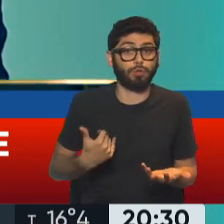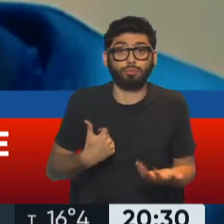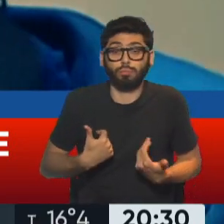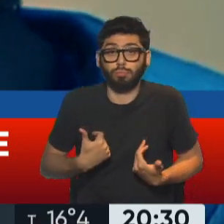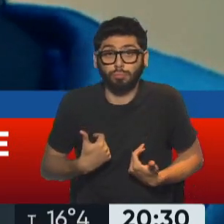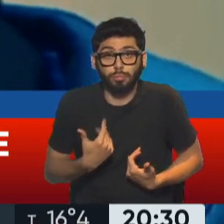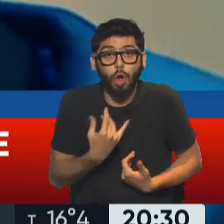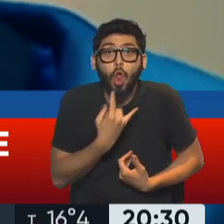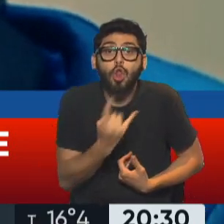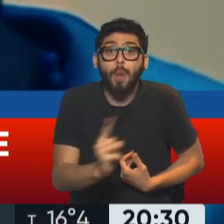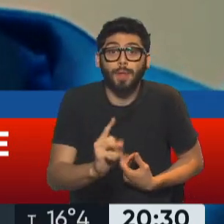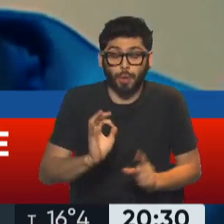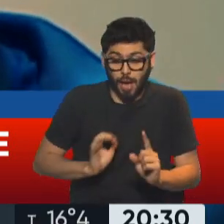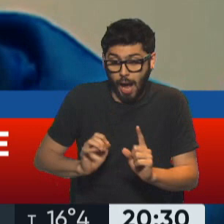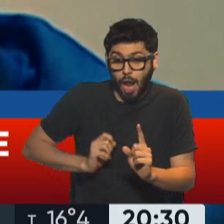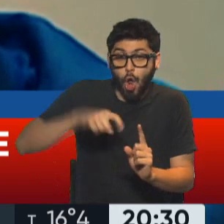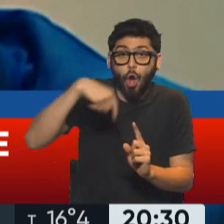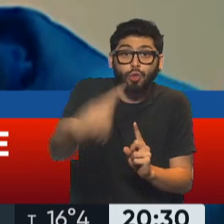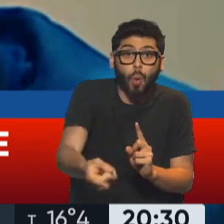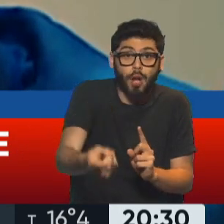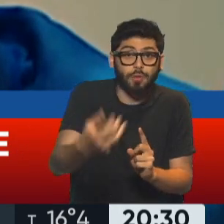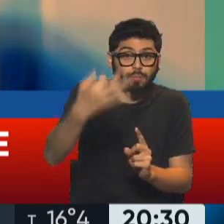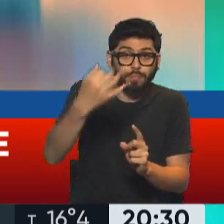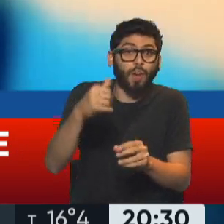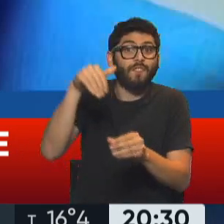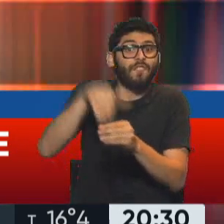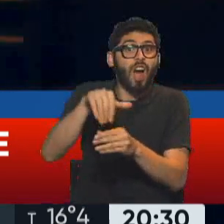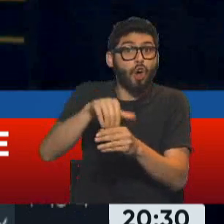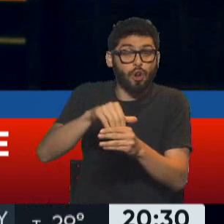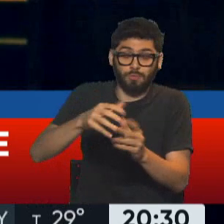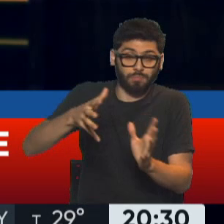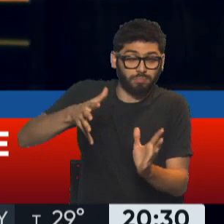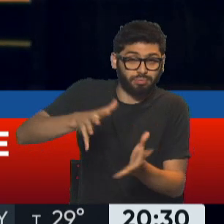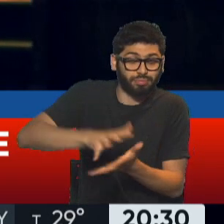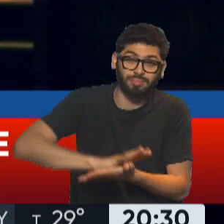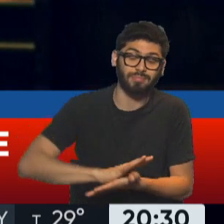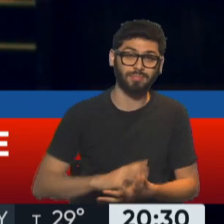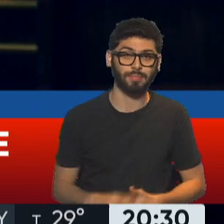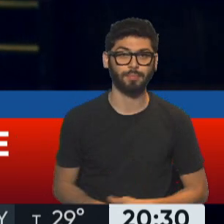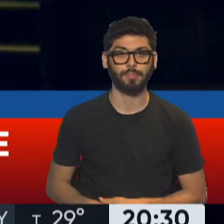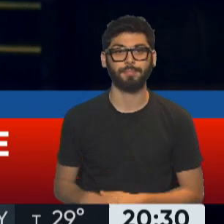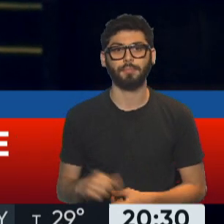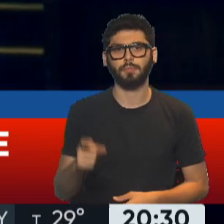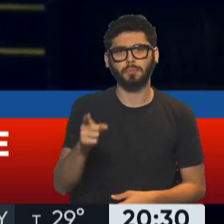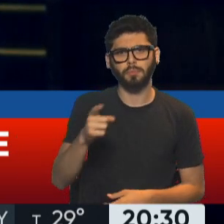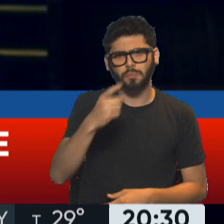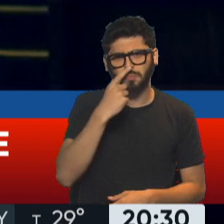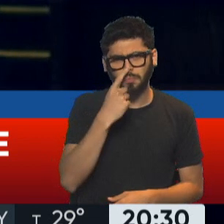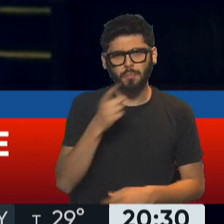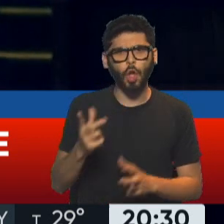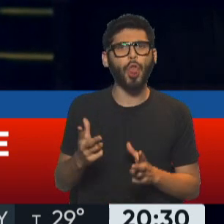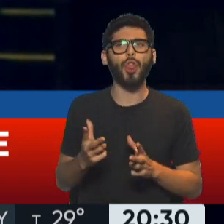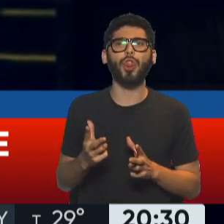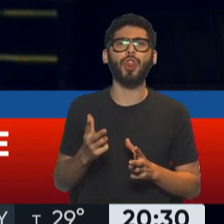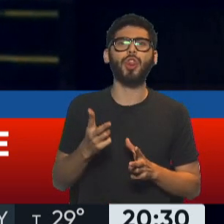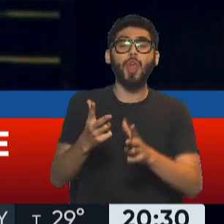miento, porque al año siguiente le sacaron las utilidades al banco. Muy interesante la forma en que lo